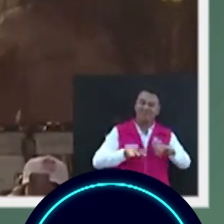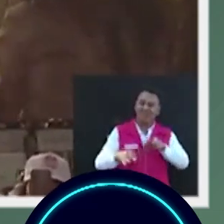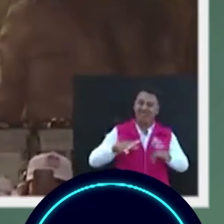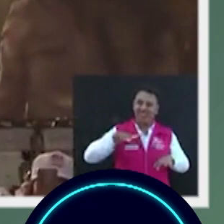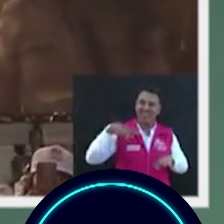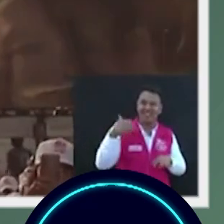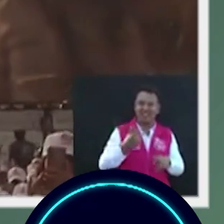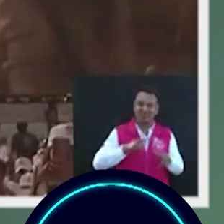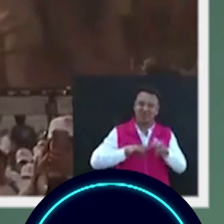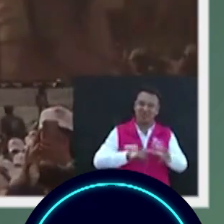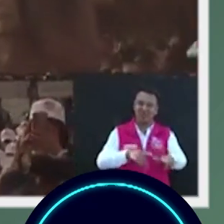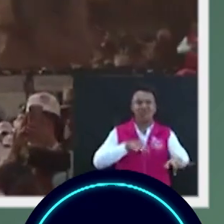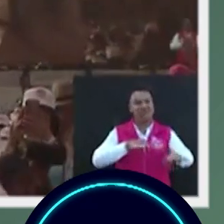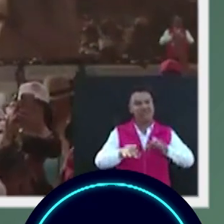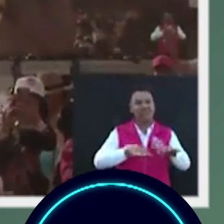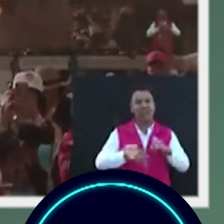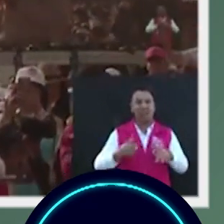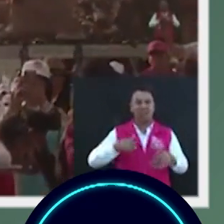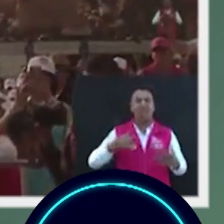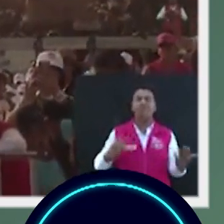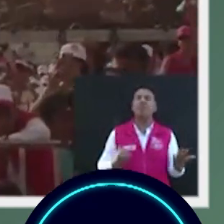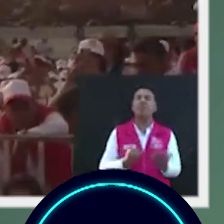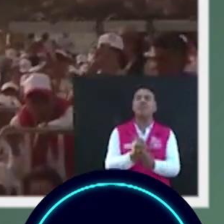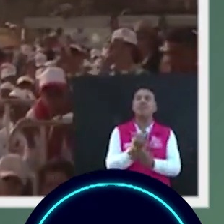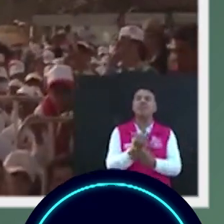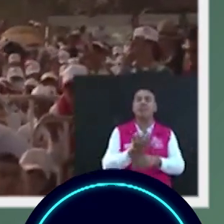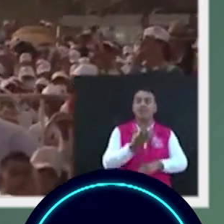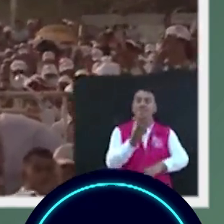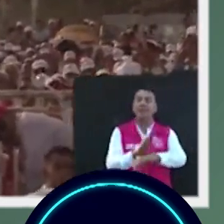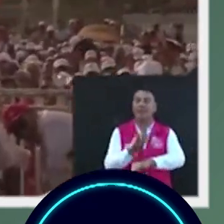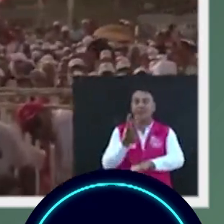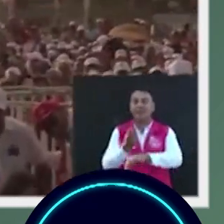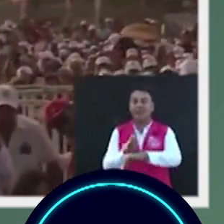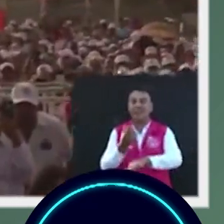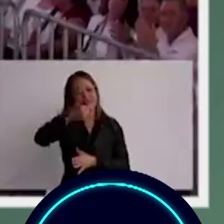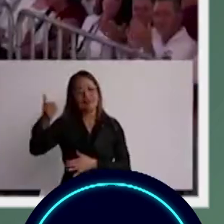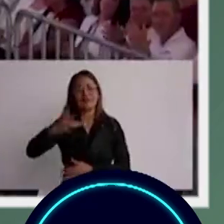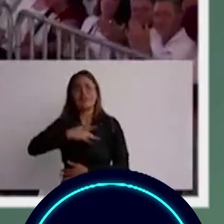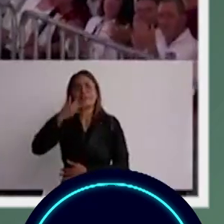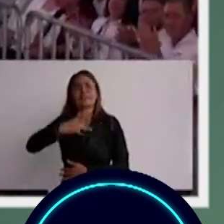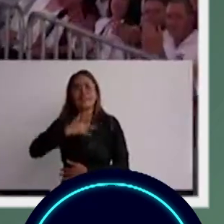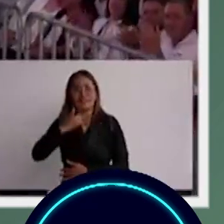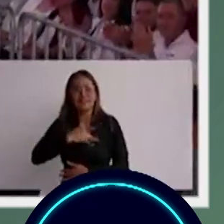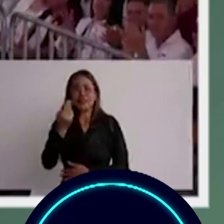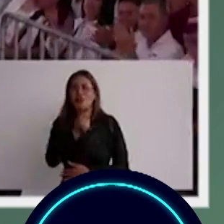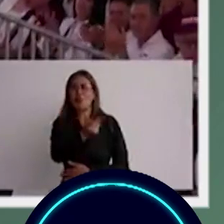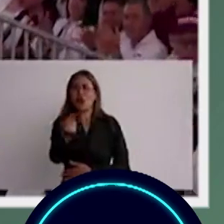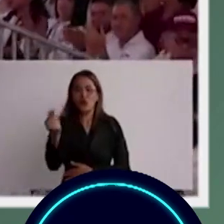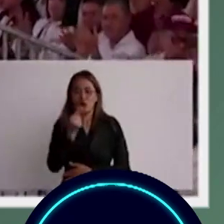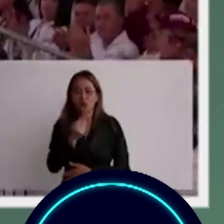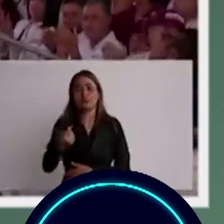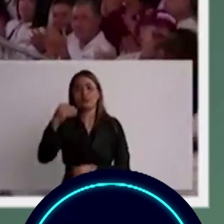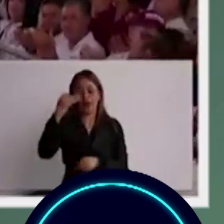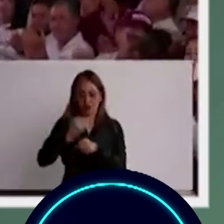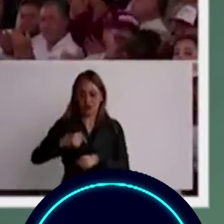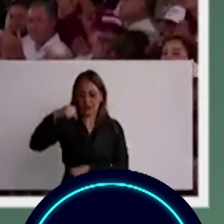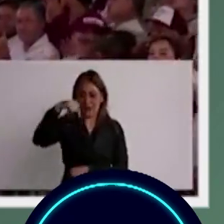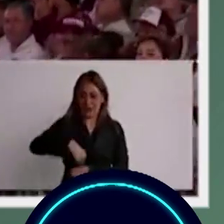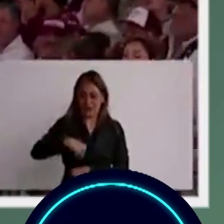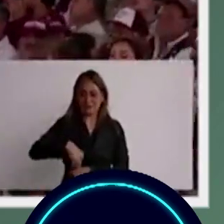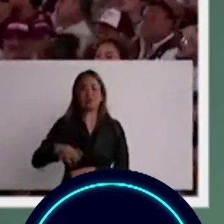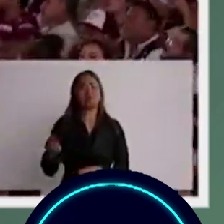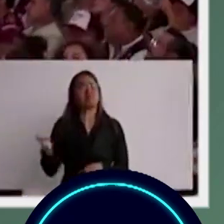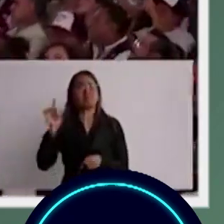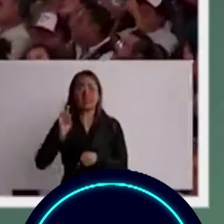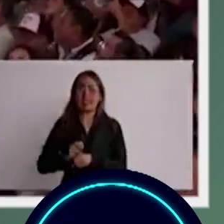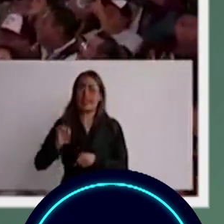y ya lo probaré en las siguientes semanas, de que están comprando, reteniendo las credenciales del elector. El grupo